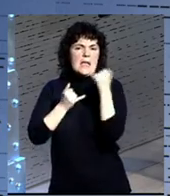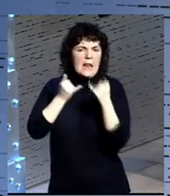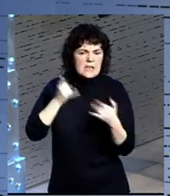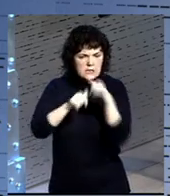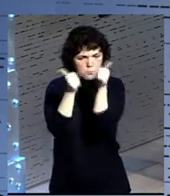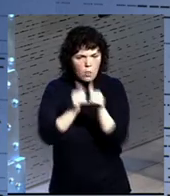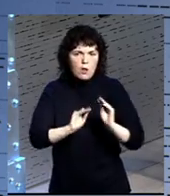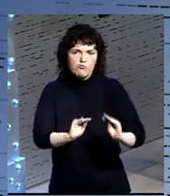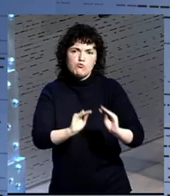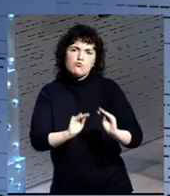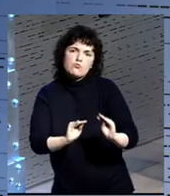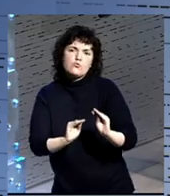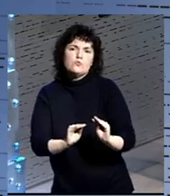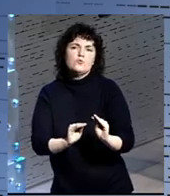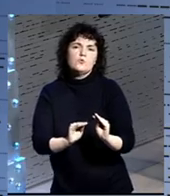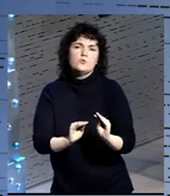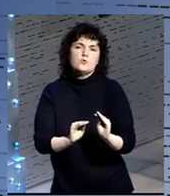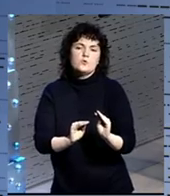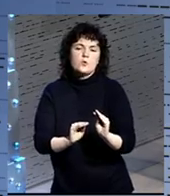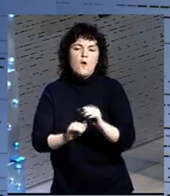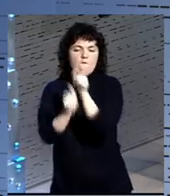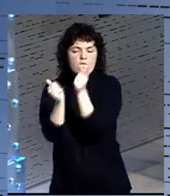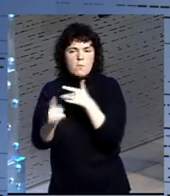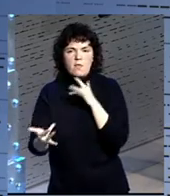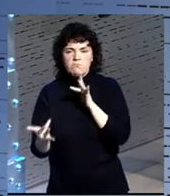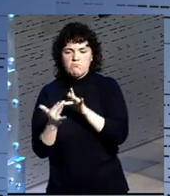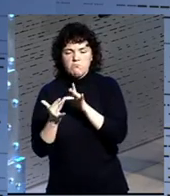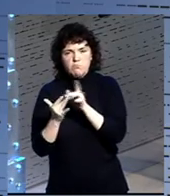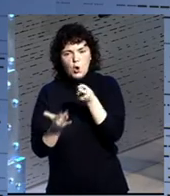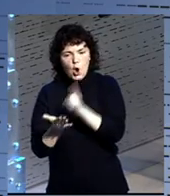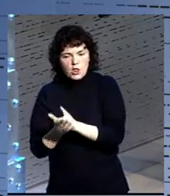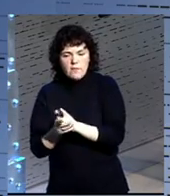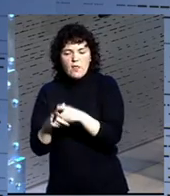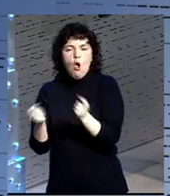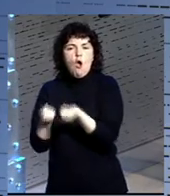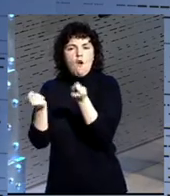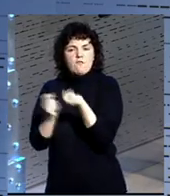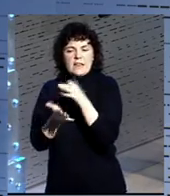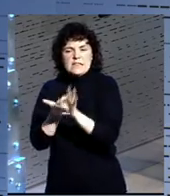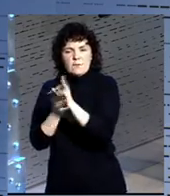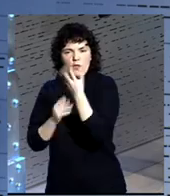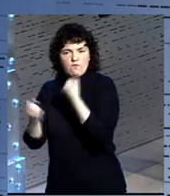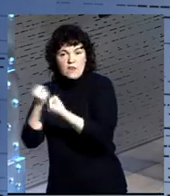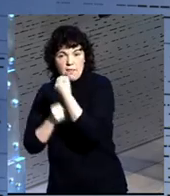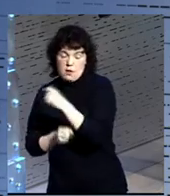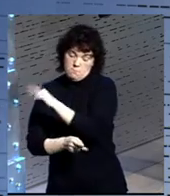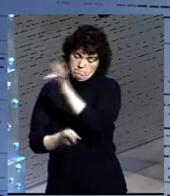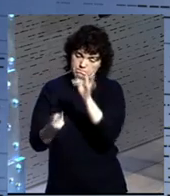una forma de reencuentro con la oferta de servicios financieros, y